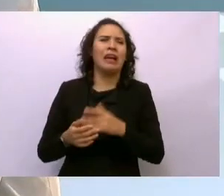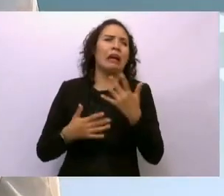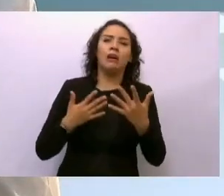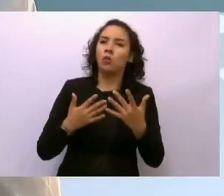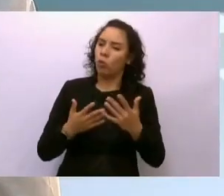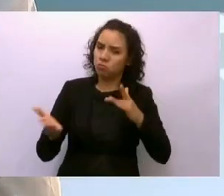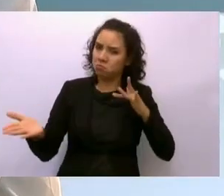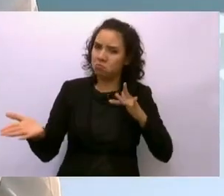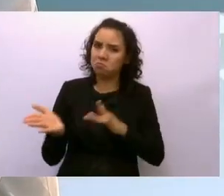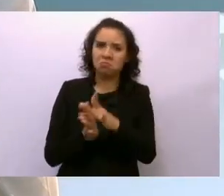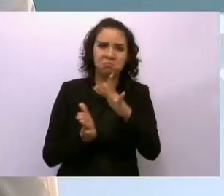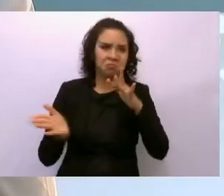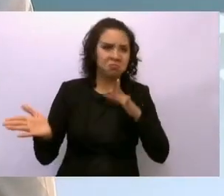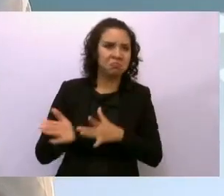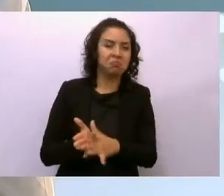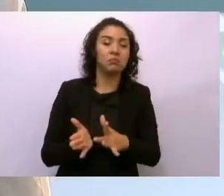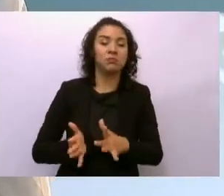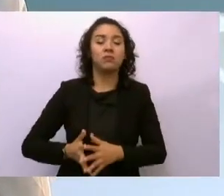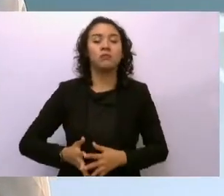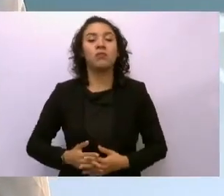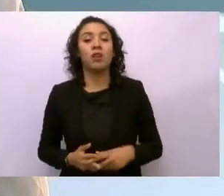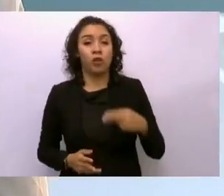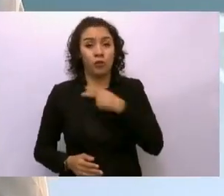Lo que tenemos